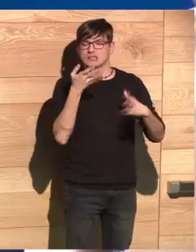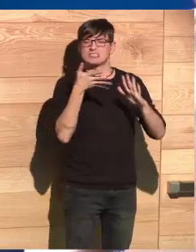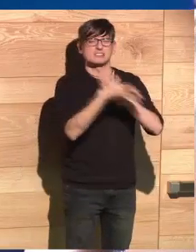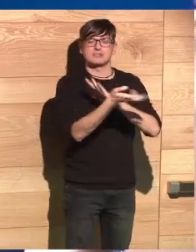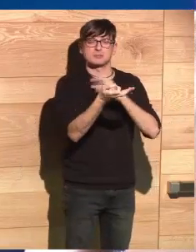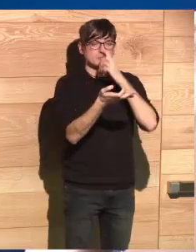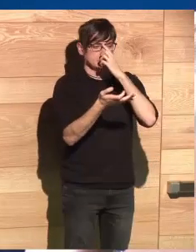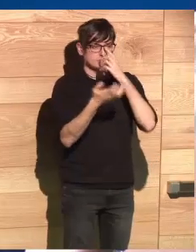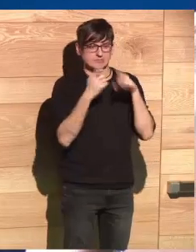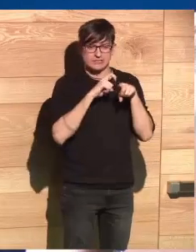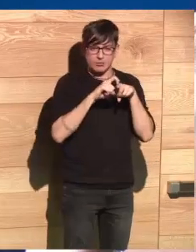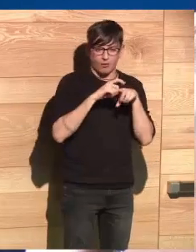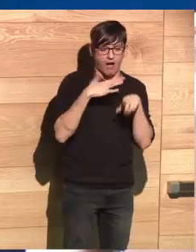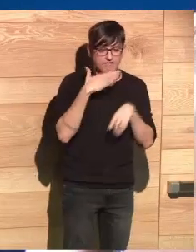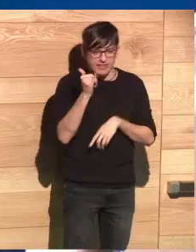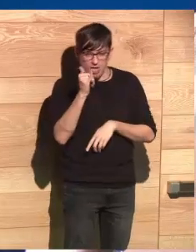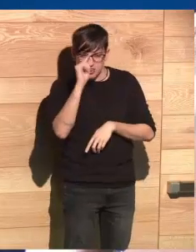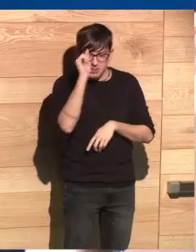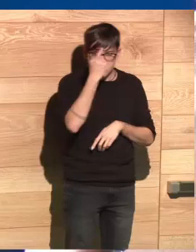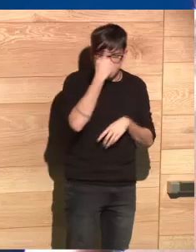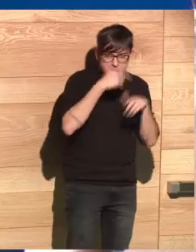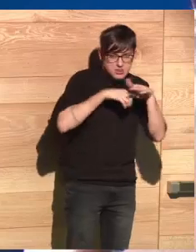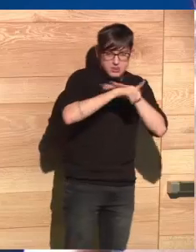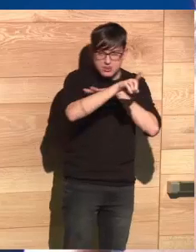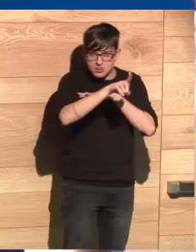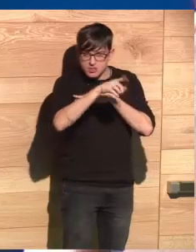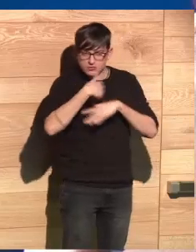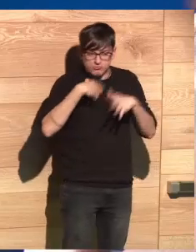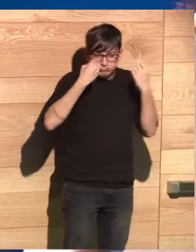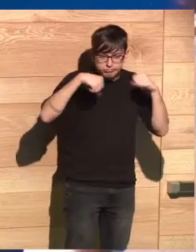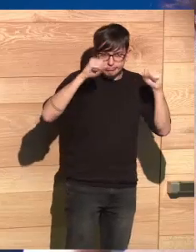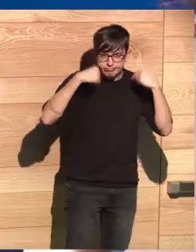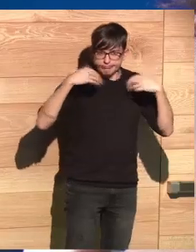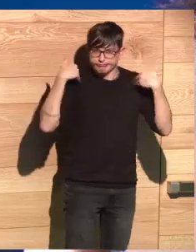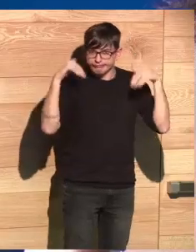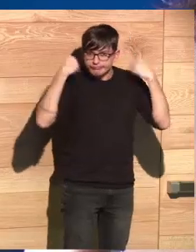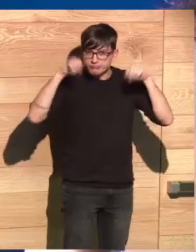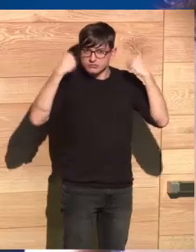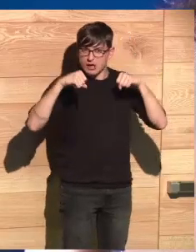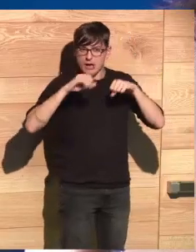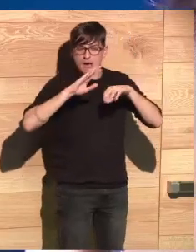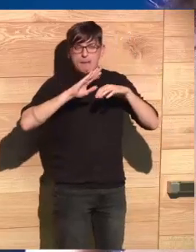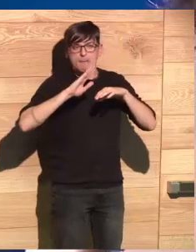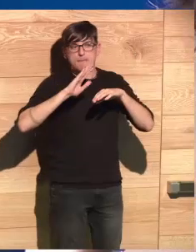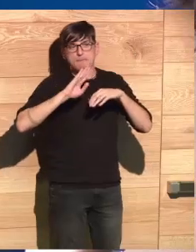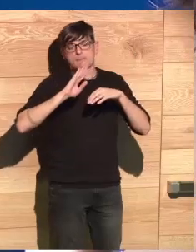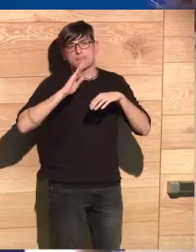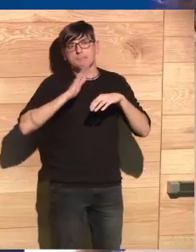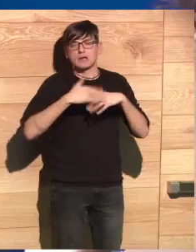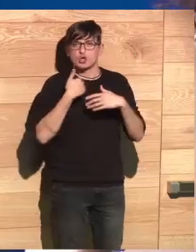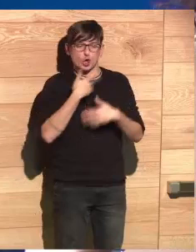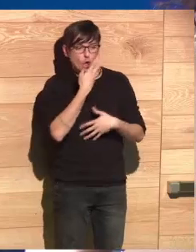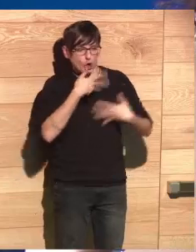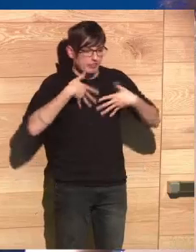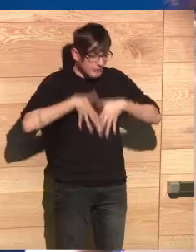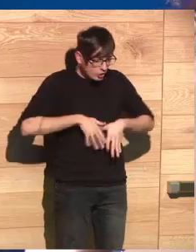habilidades puedes desarrollar mientras te entrenas para ser un gamer profesional? ¿Qué tipo de